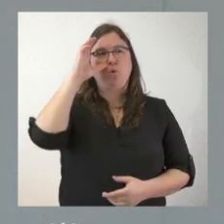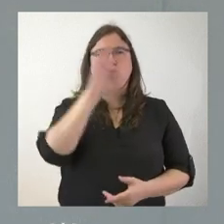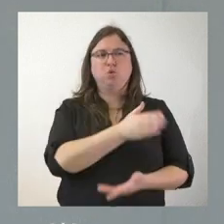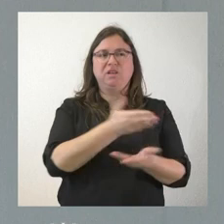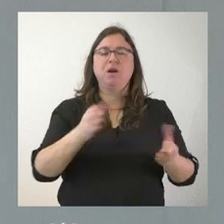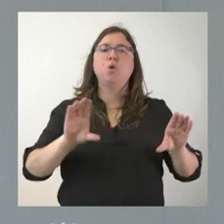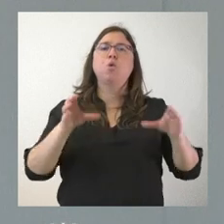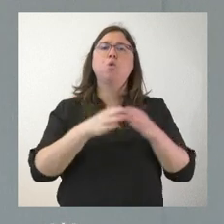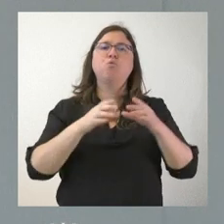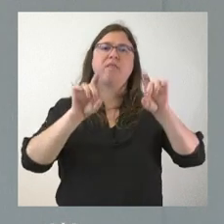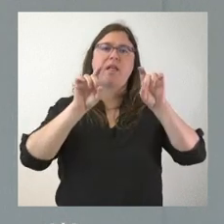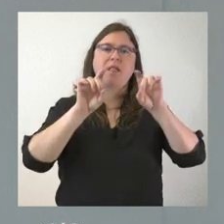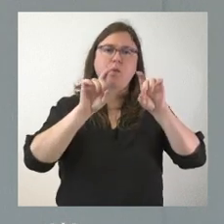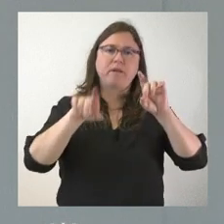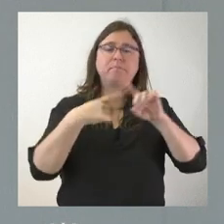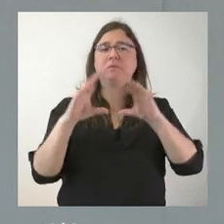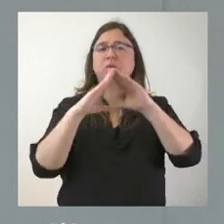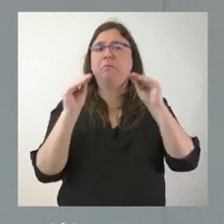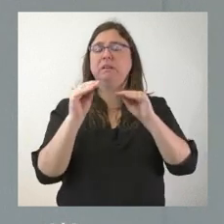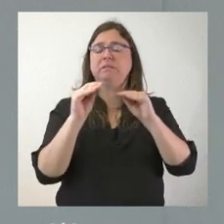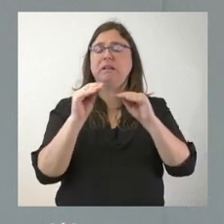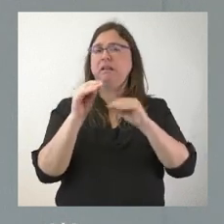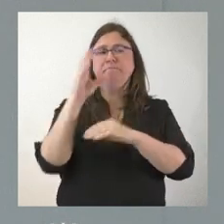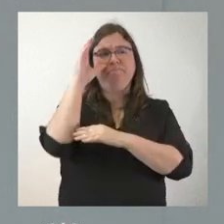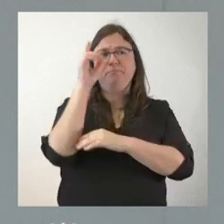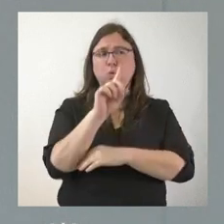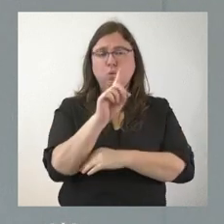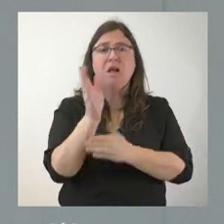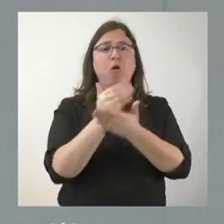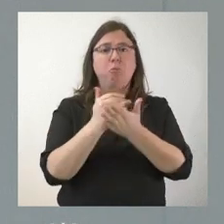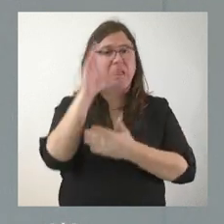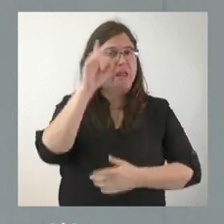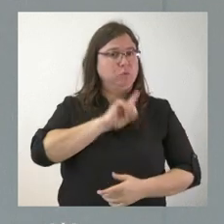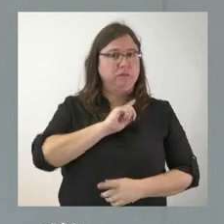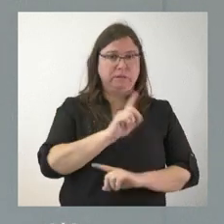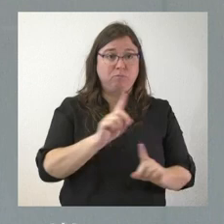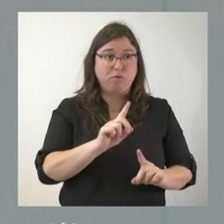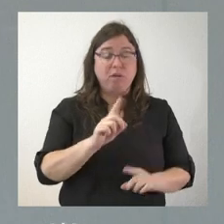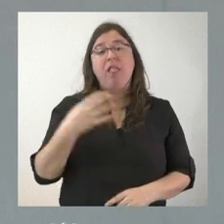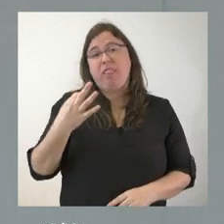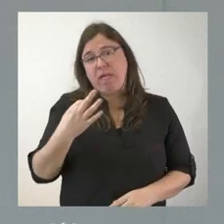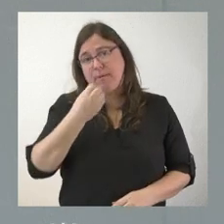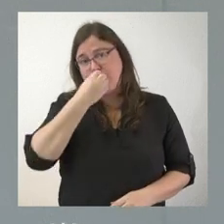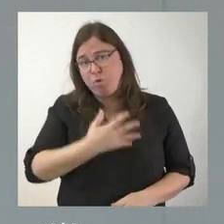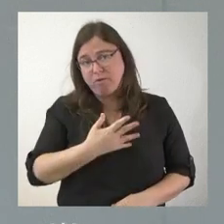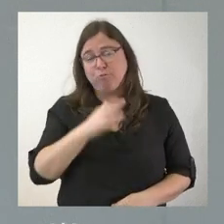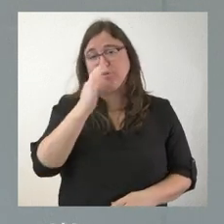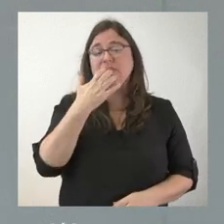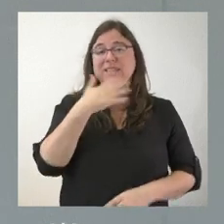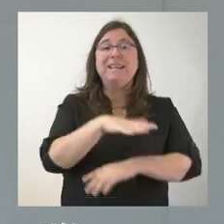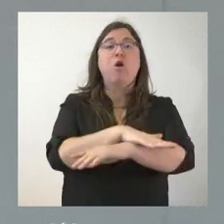educativa ni a las universidades ni a las comunidades autónomas hubiera sido bueno y deseable que el gobierno